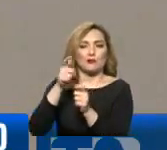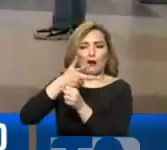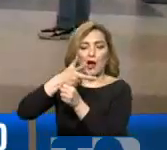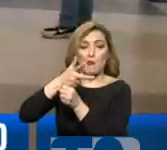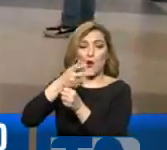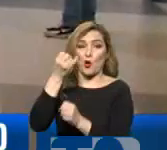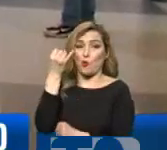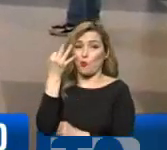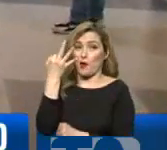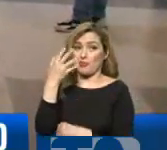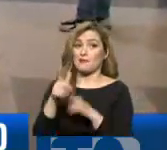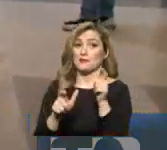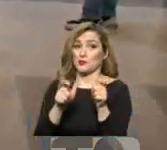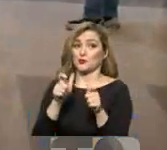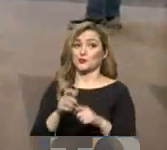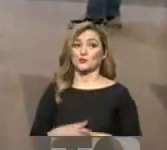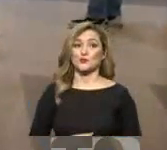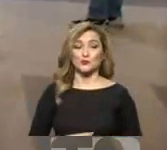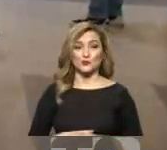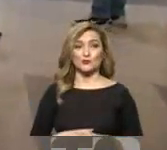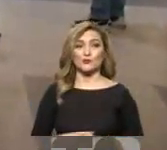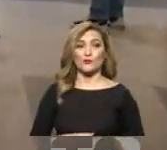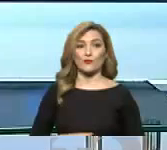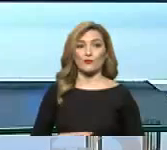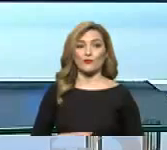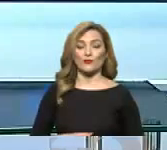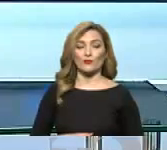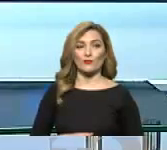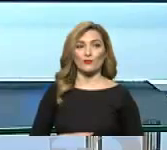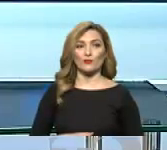personas. Isaac Jácome, 24 horas.